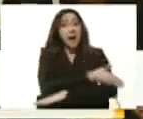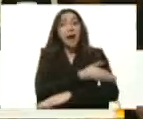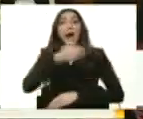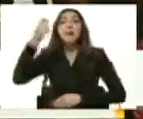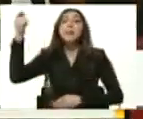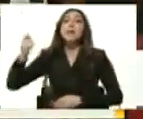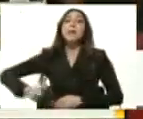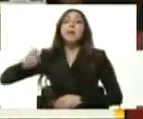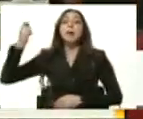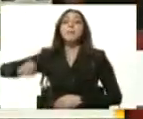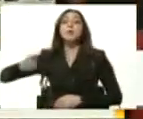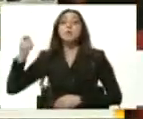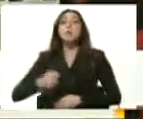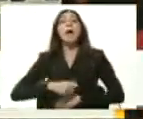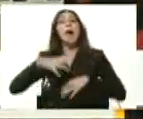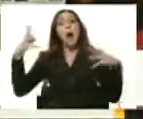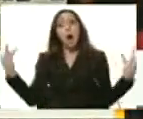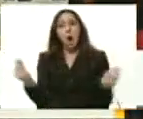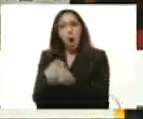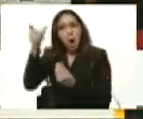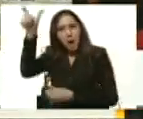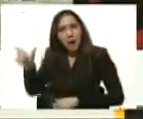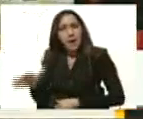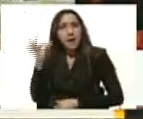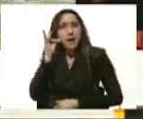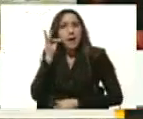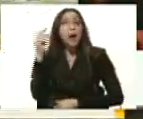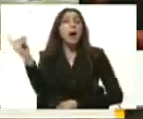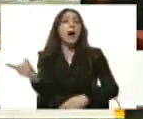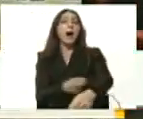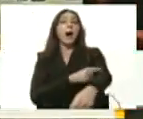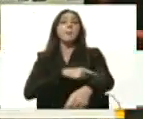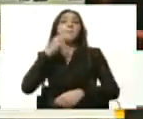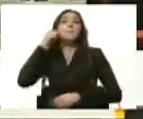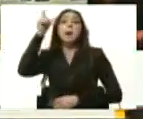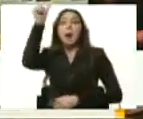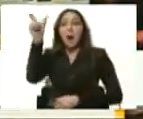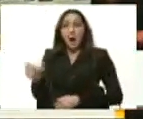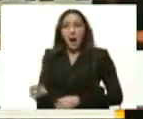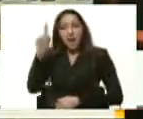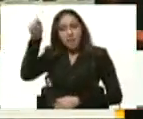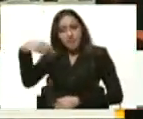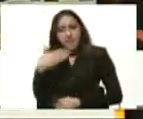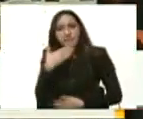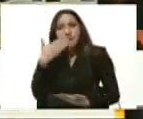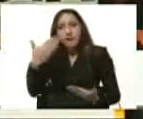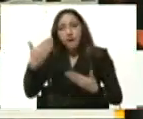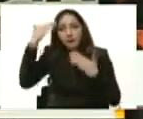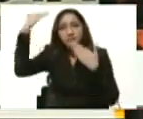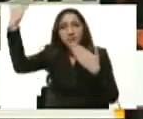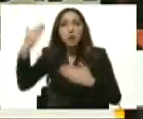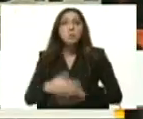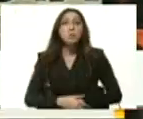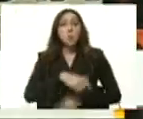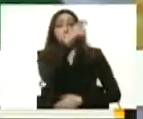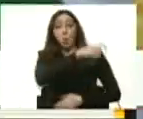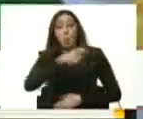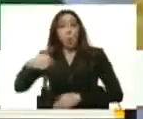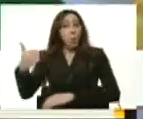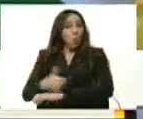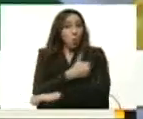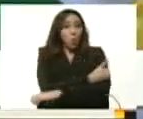Lidia Patti, que nos acompaña, a nuestra hermana Sonia Brito, que también nos acompaña, a los representantes